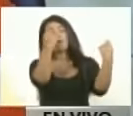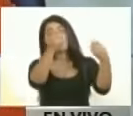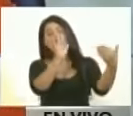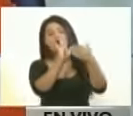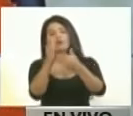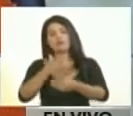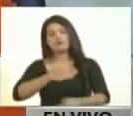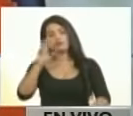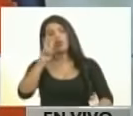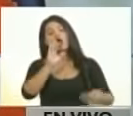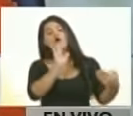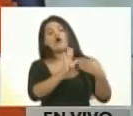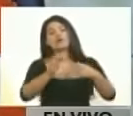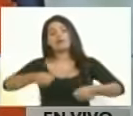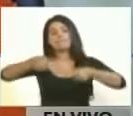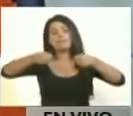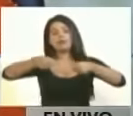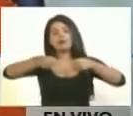Mercosur.